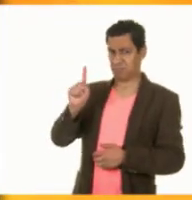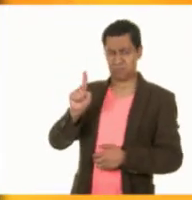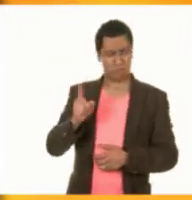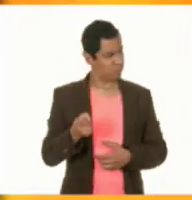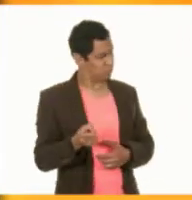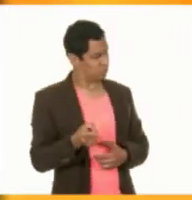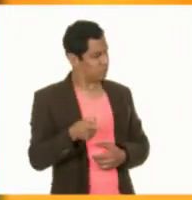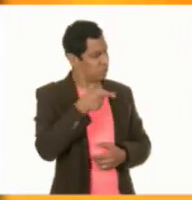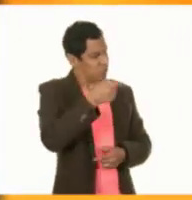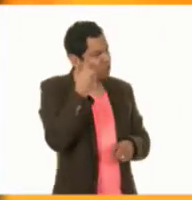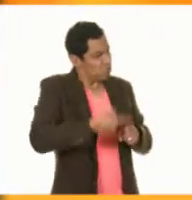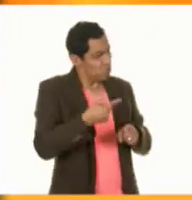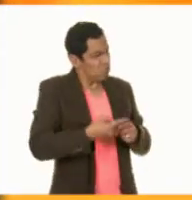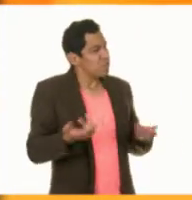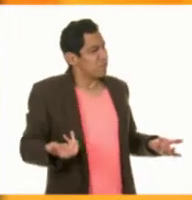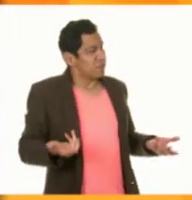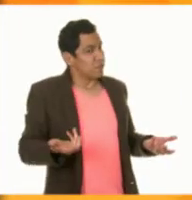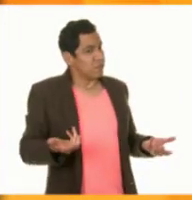¿Entonces qué eres?